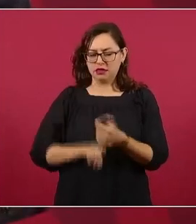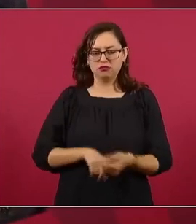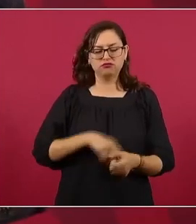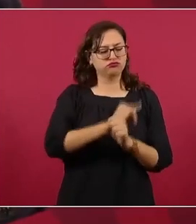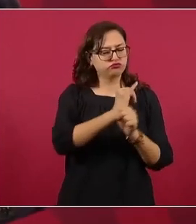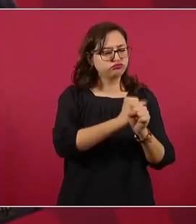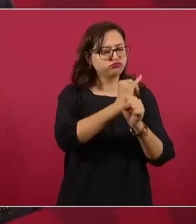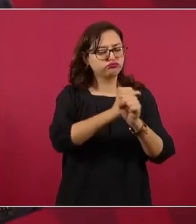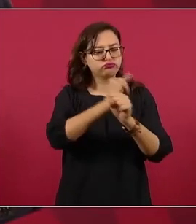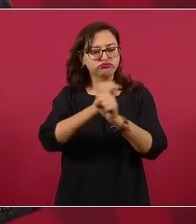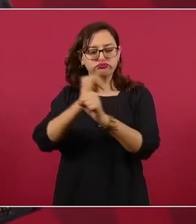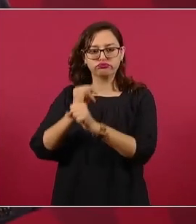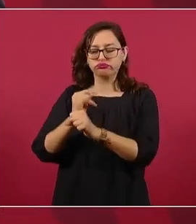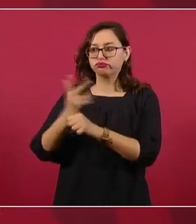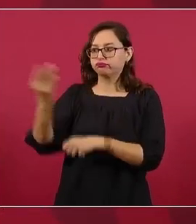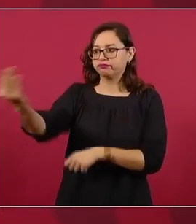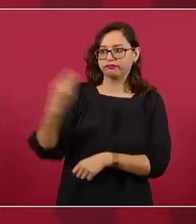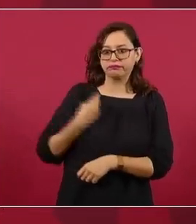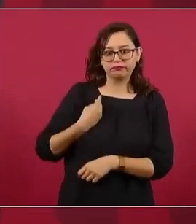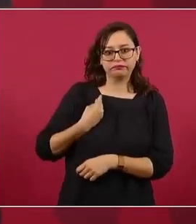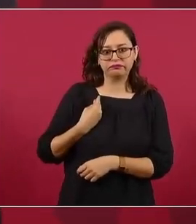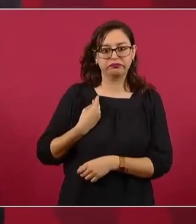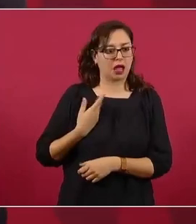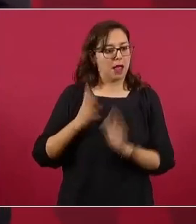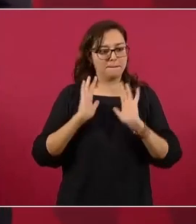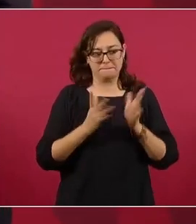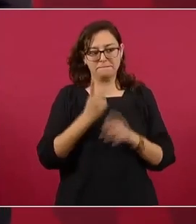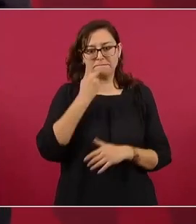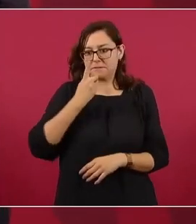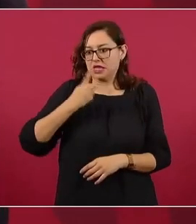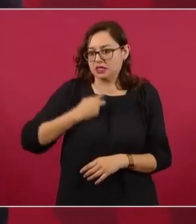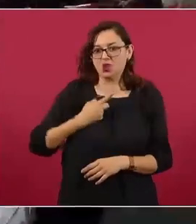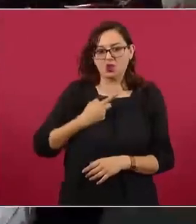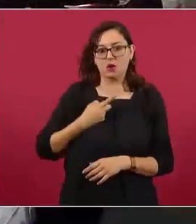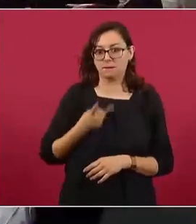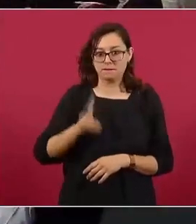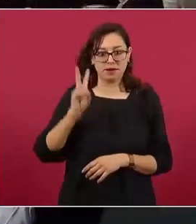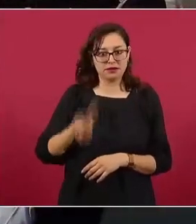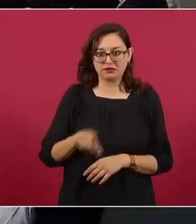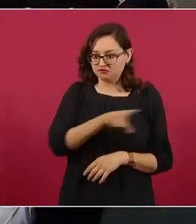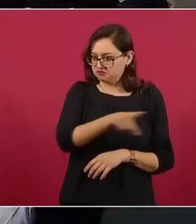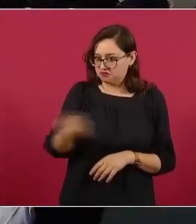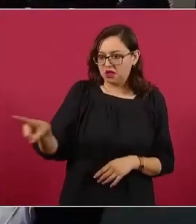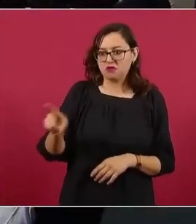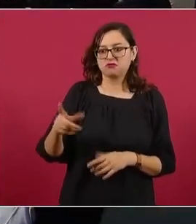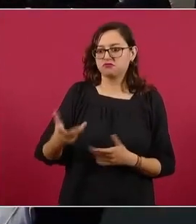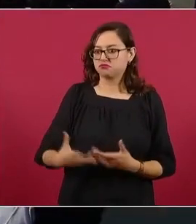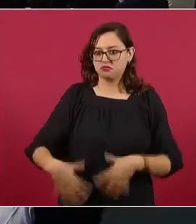que se detienen a personas en flagrancia.